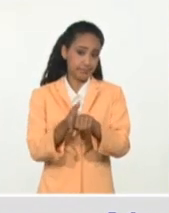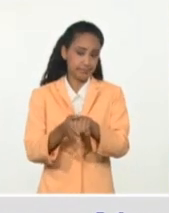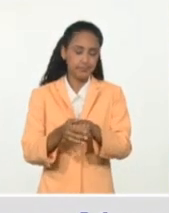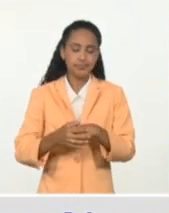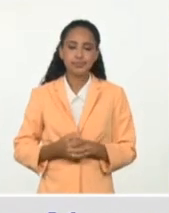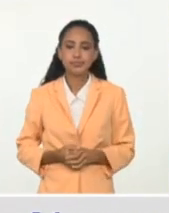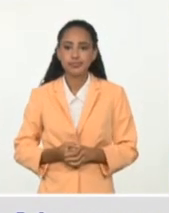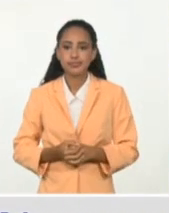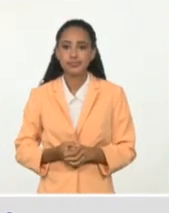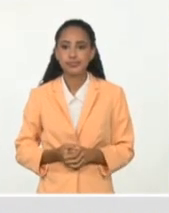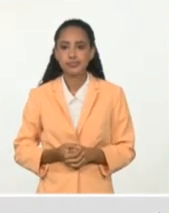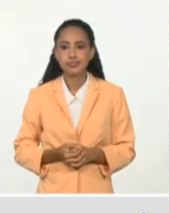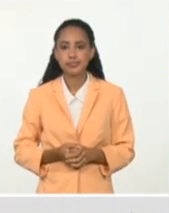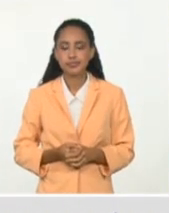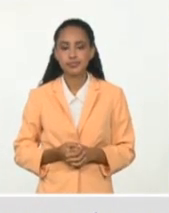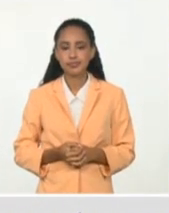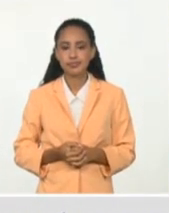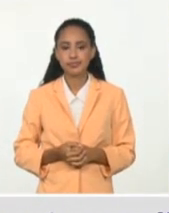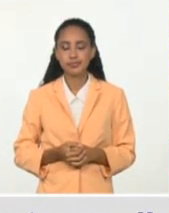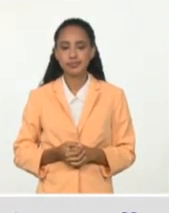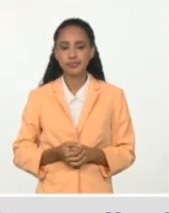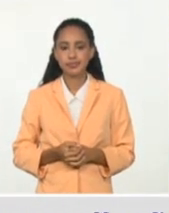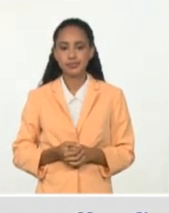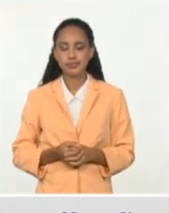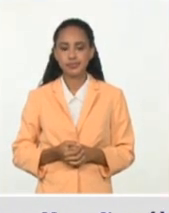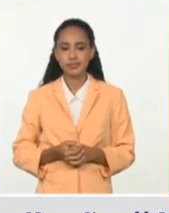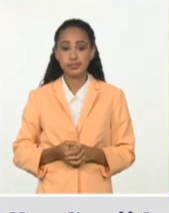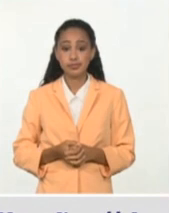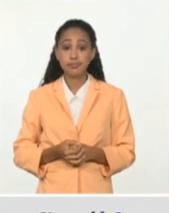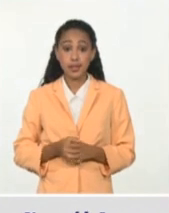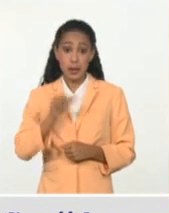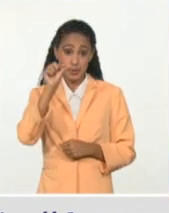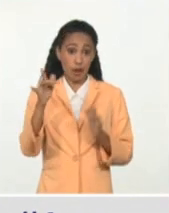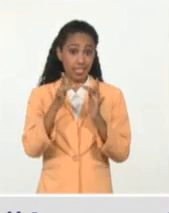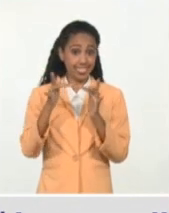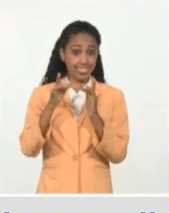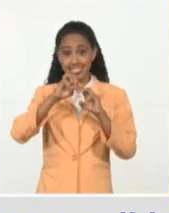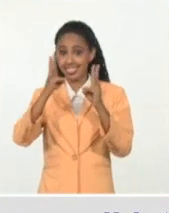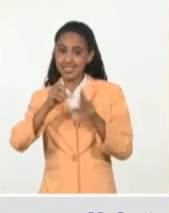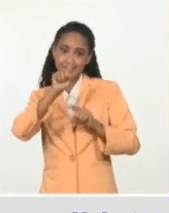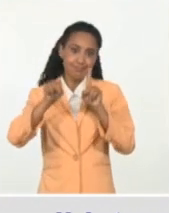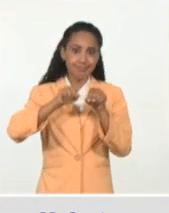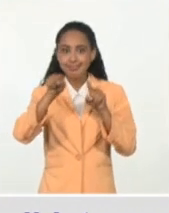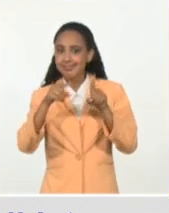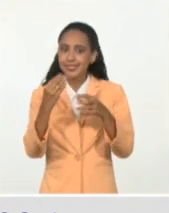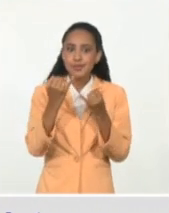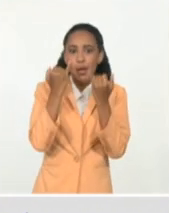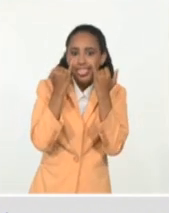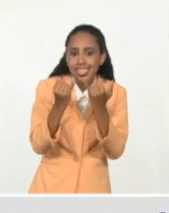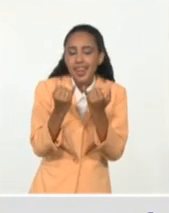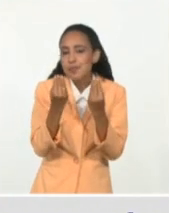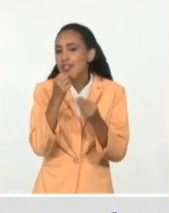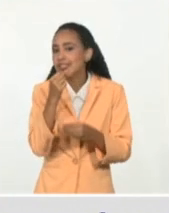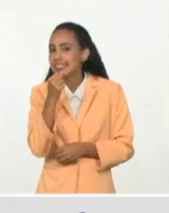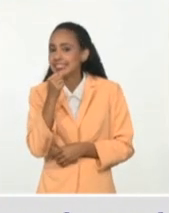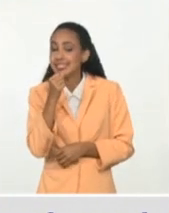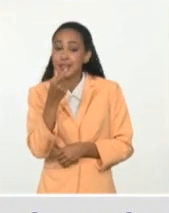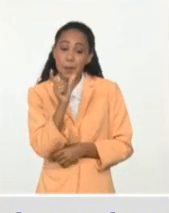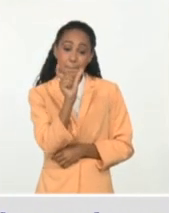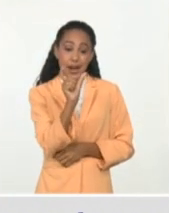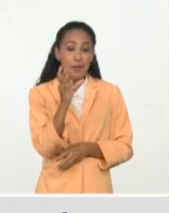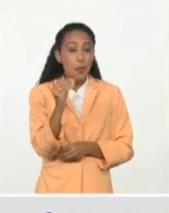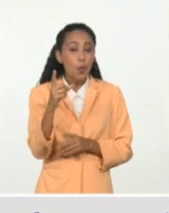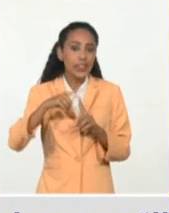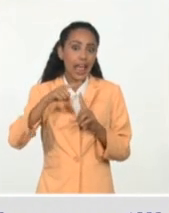porque de alguna manera también genera mucho interés a partir de las dudas, son términos muy técnicos, me dice alguno.